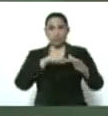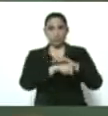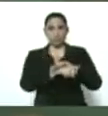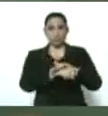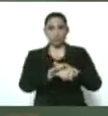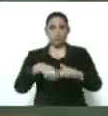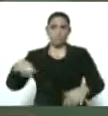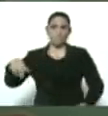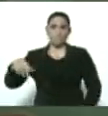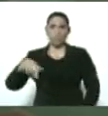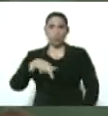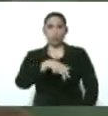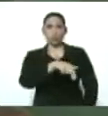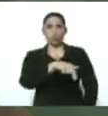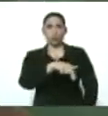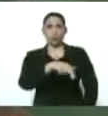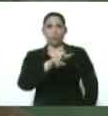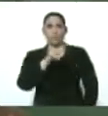pie